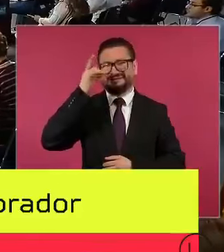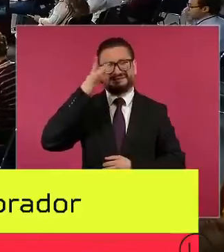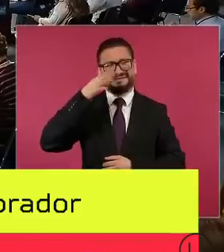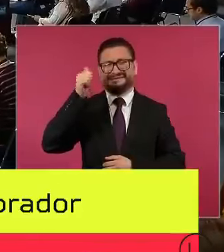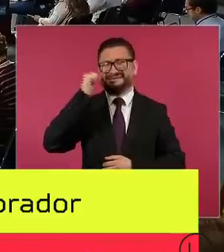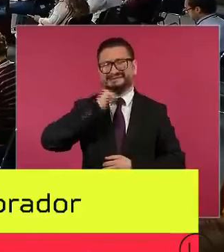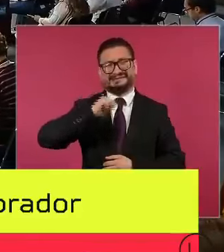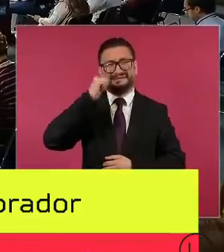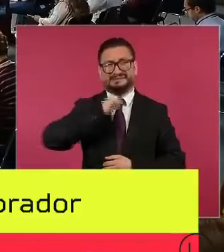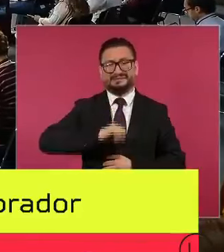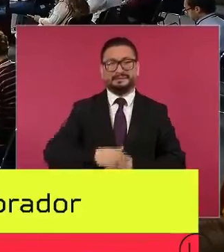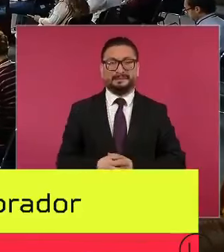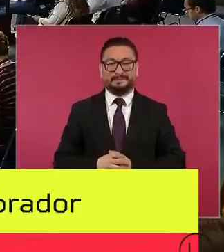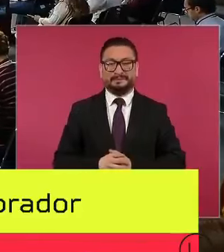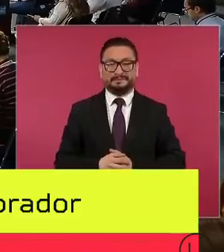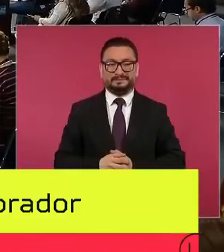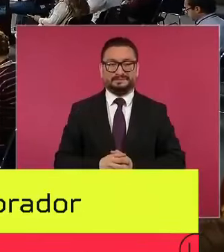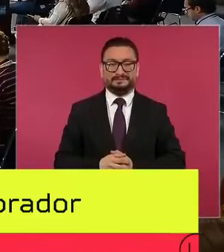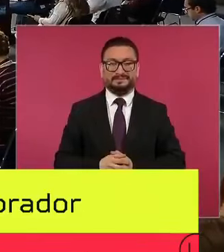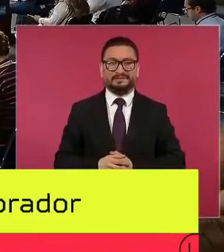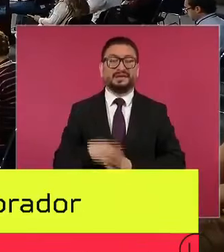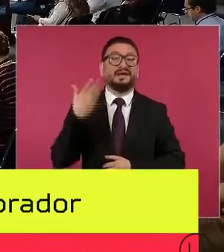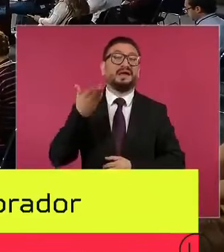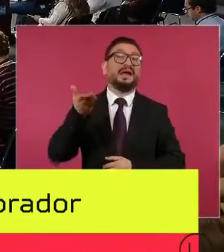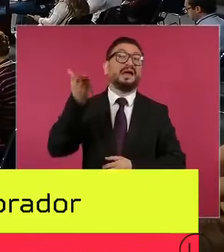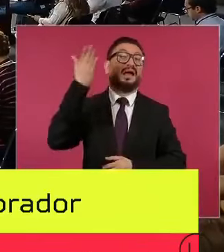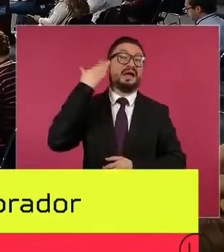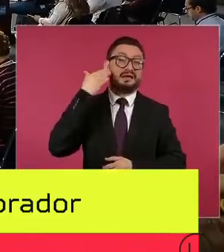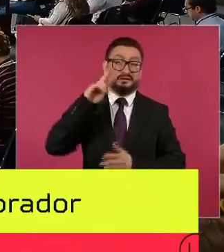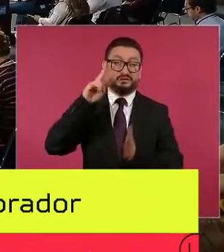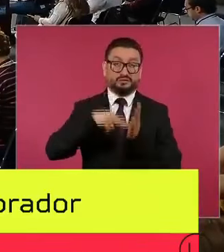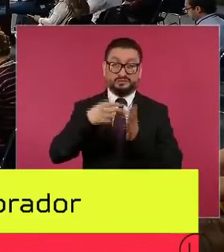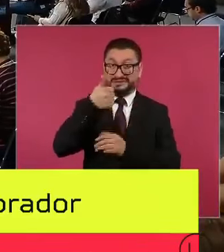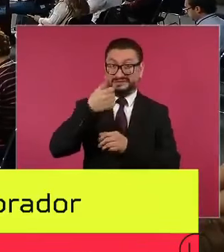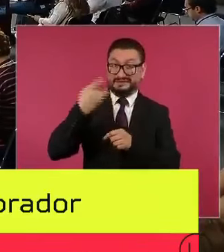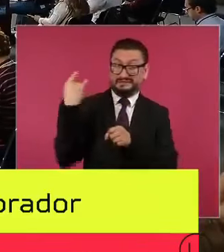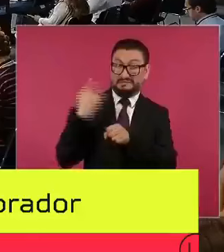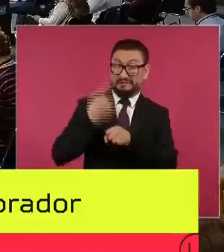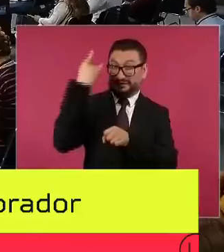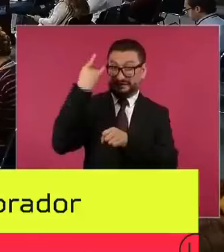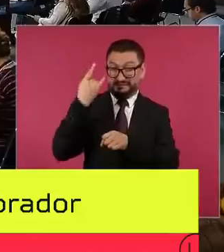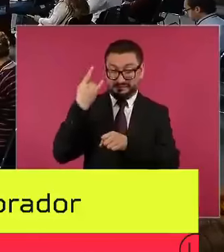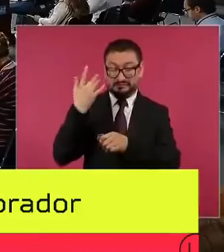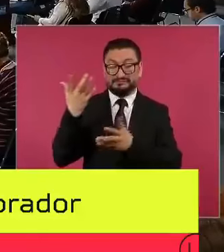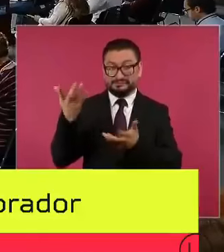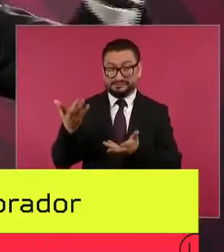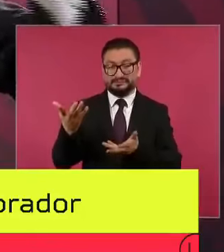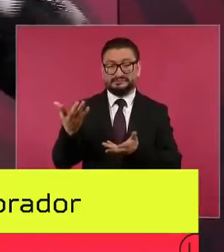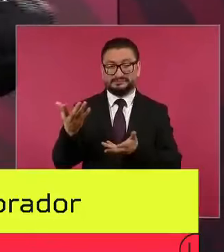siempre. Cuando nos hicieron el fraude en el 2006,